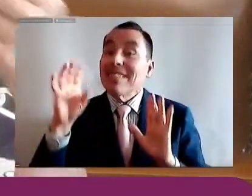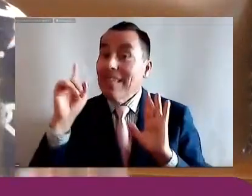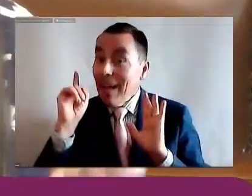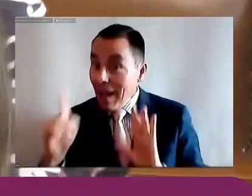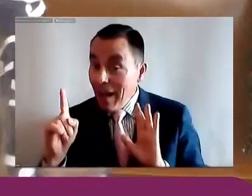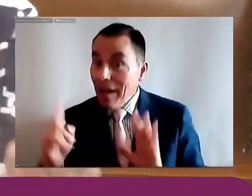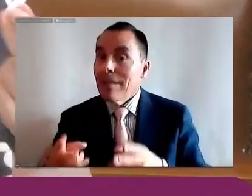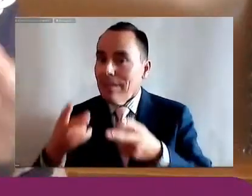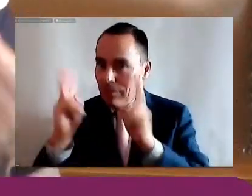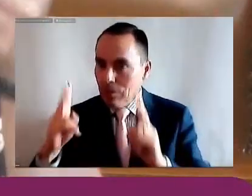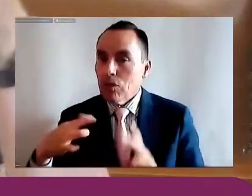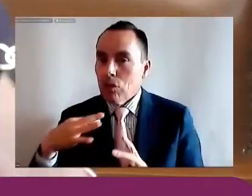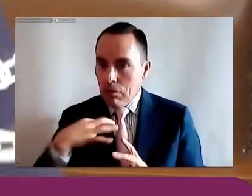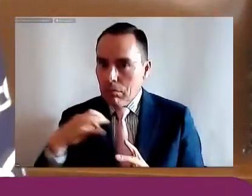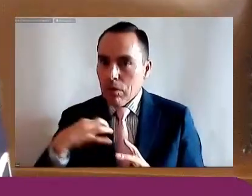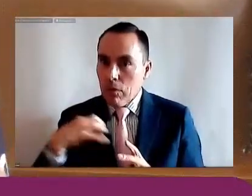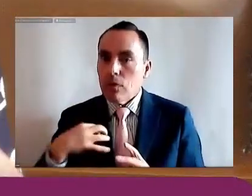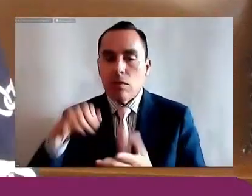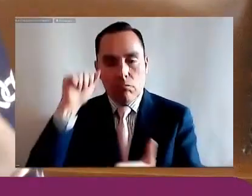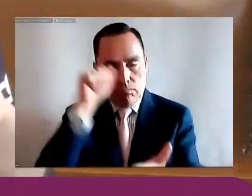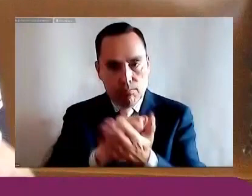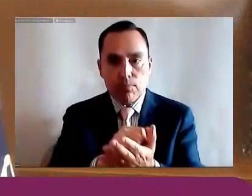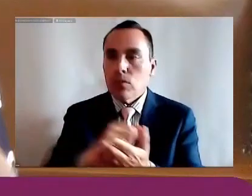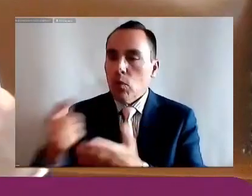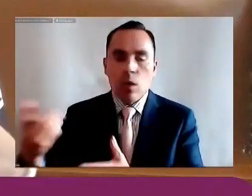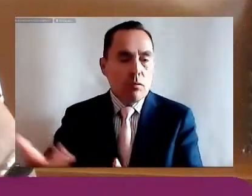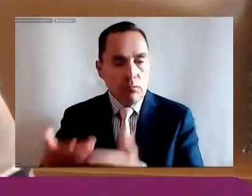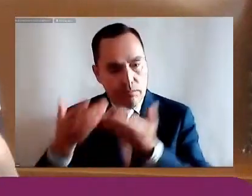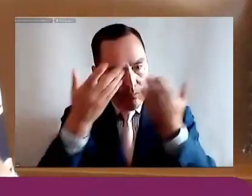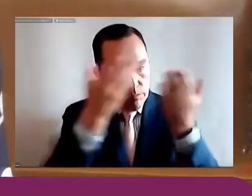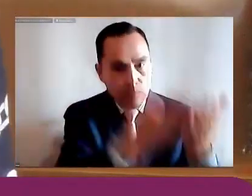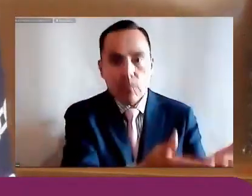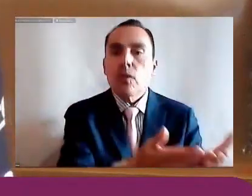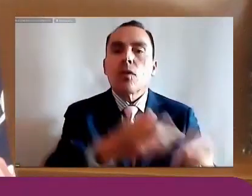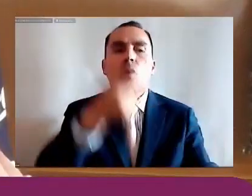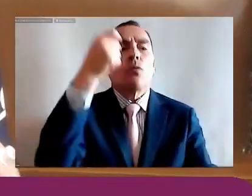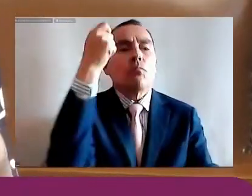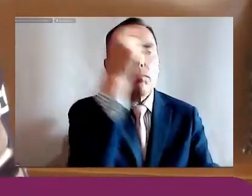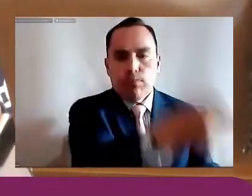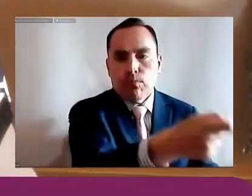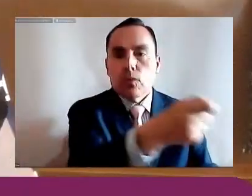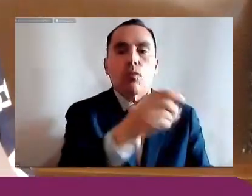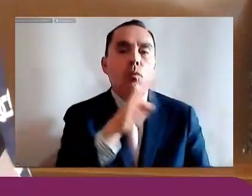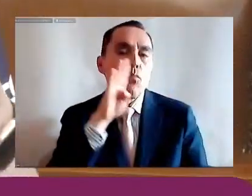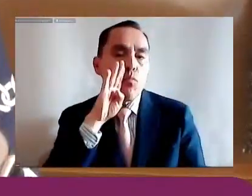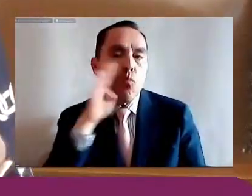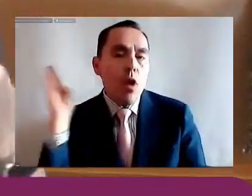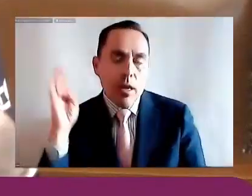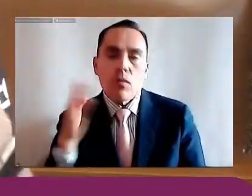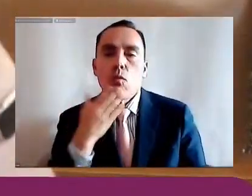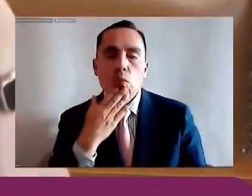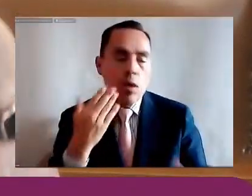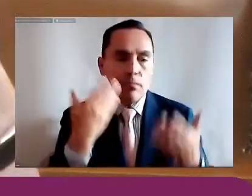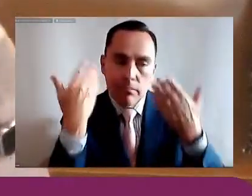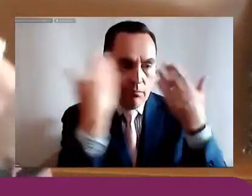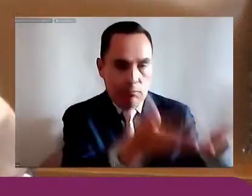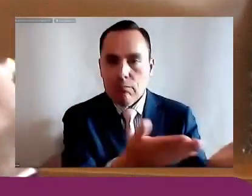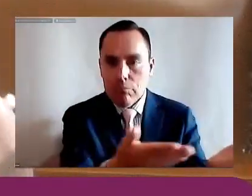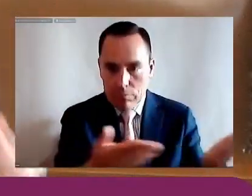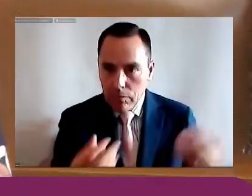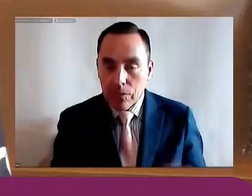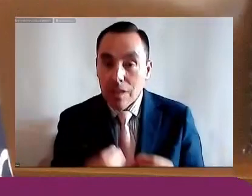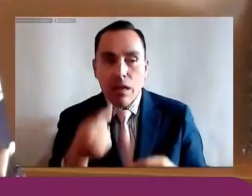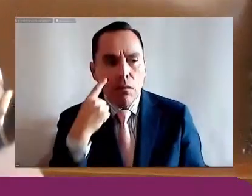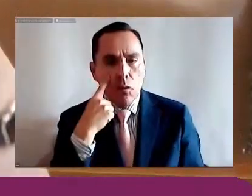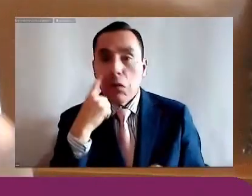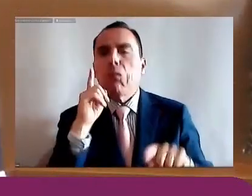a reclamar y por lo tanto se tiende a conceder como una indemnización de daño moral. Y eso significa entonces desconocer que aquí lo que hay